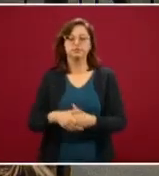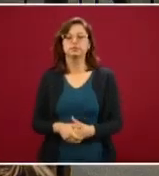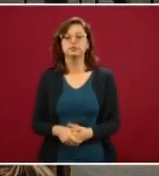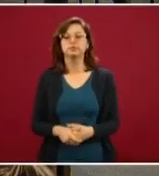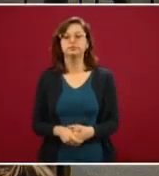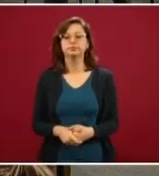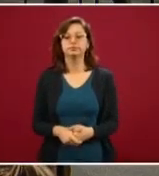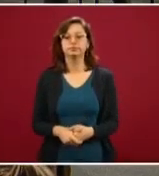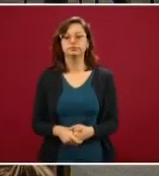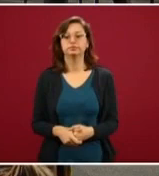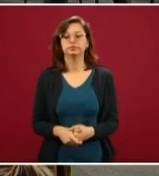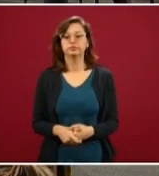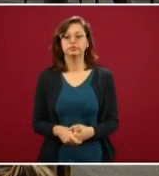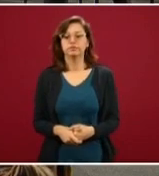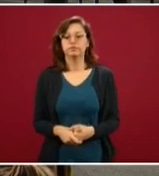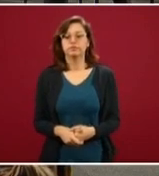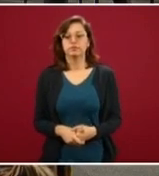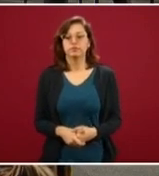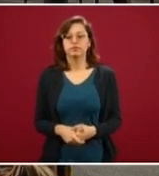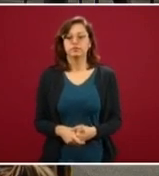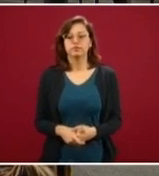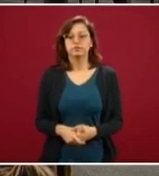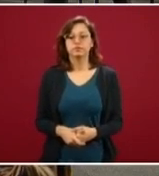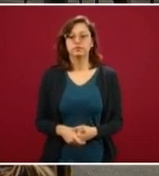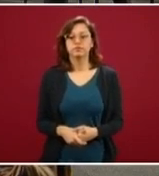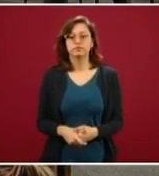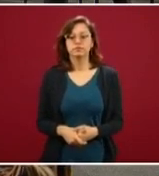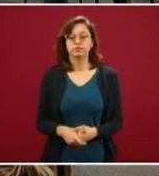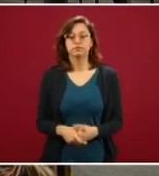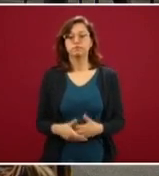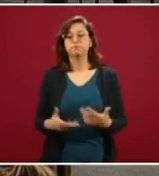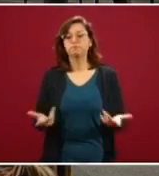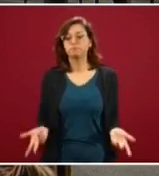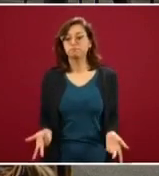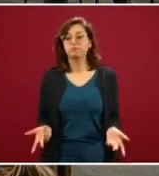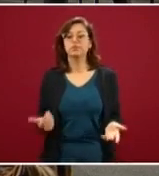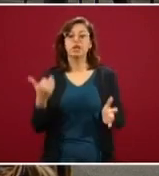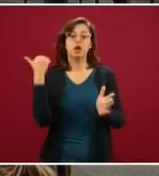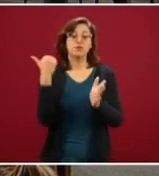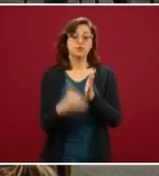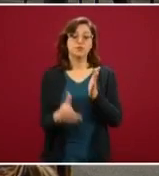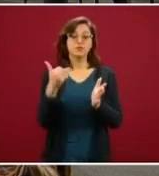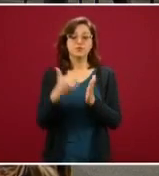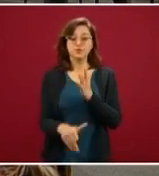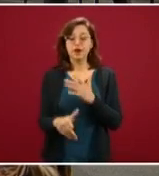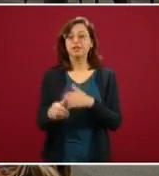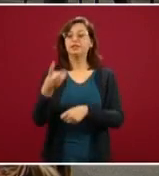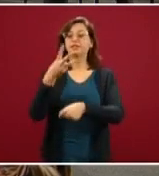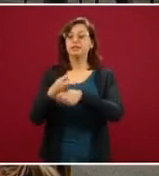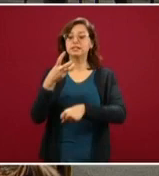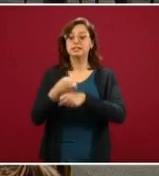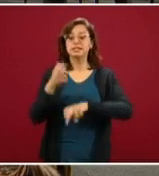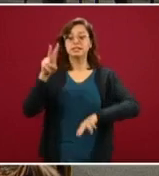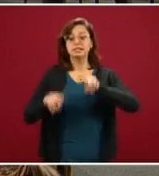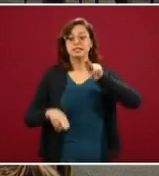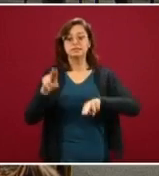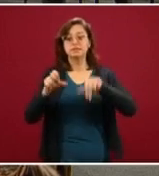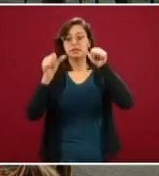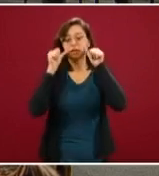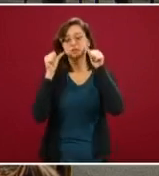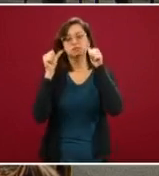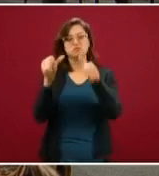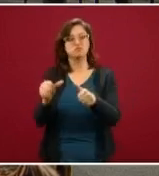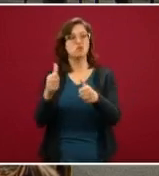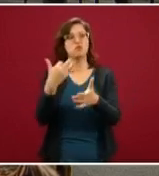Bienestar. A pesar de que no tenemos la estructura para dar el tercer nivel de atención en el programa ISSSTE